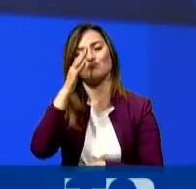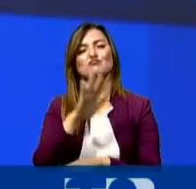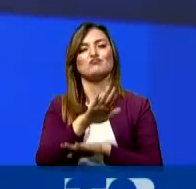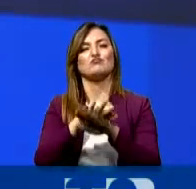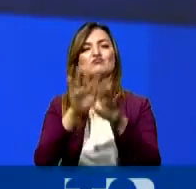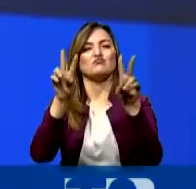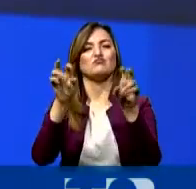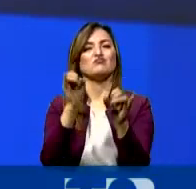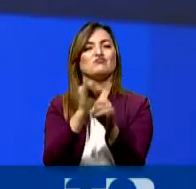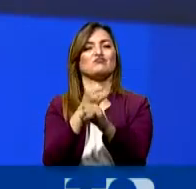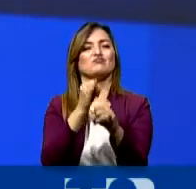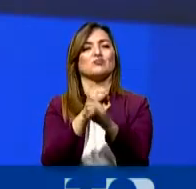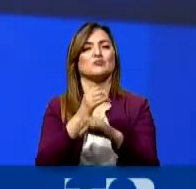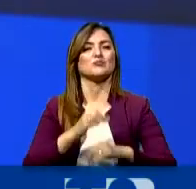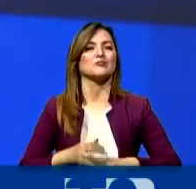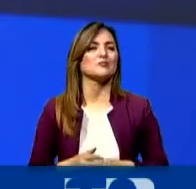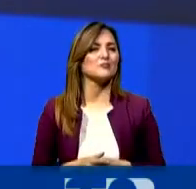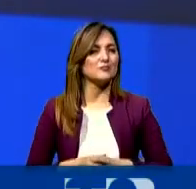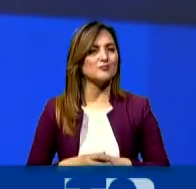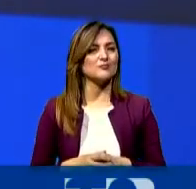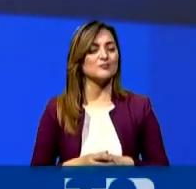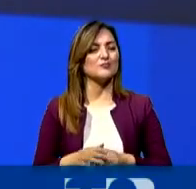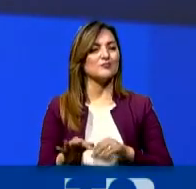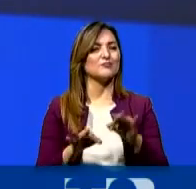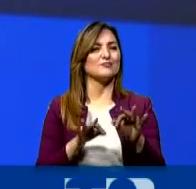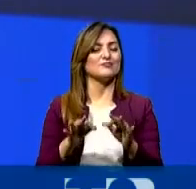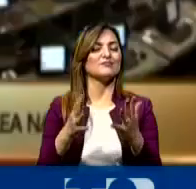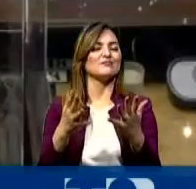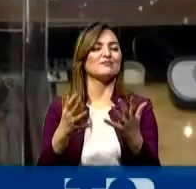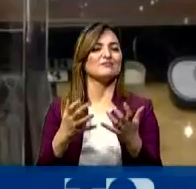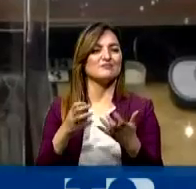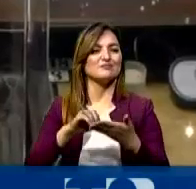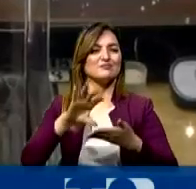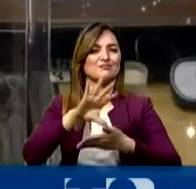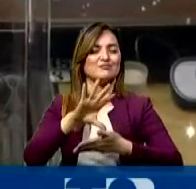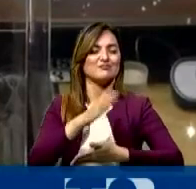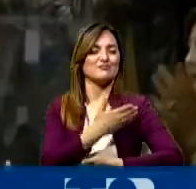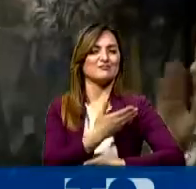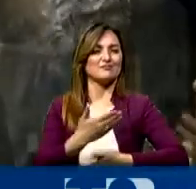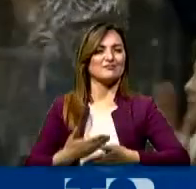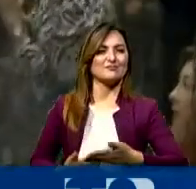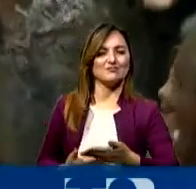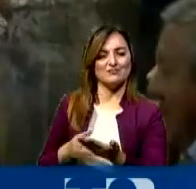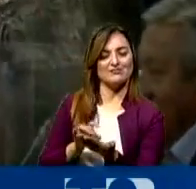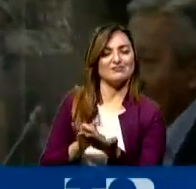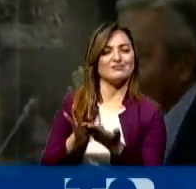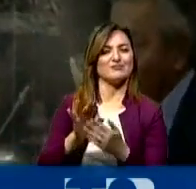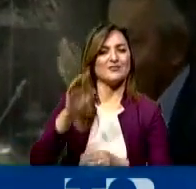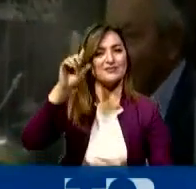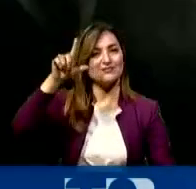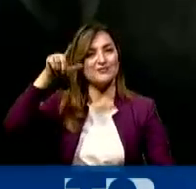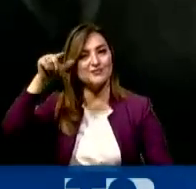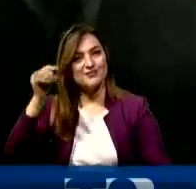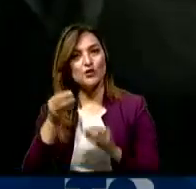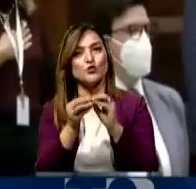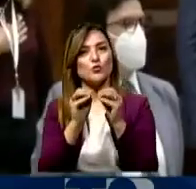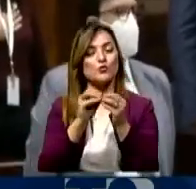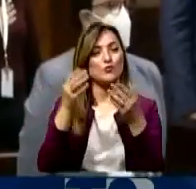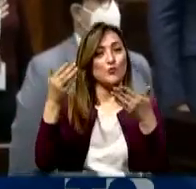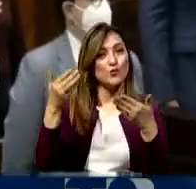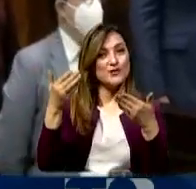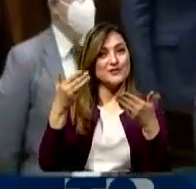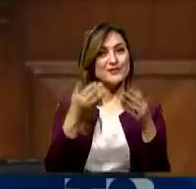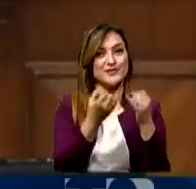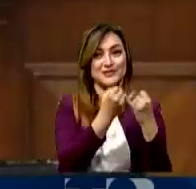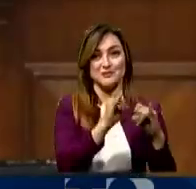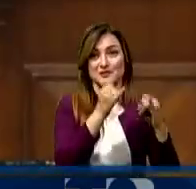en relación a la forma en la que se pretende desbancar el gobierno pero se cree que los aliados que tenía el gobierno la van a mantener igual esa posición en